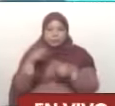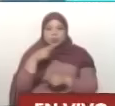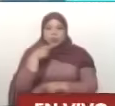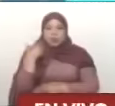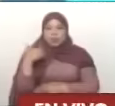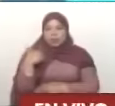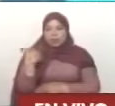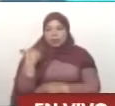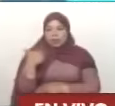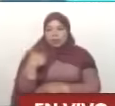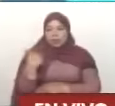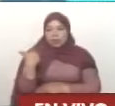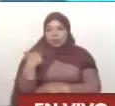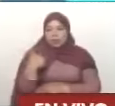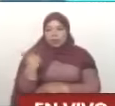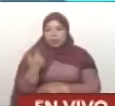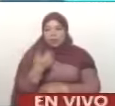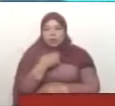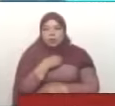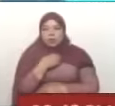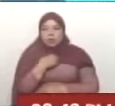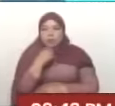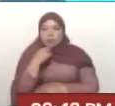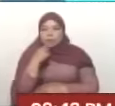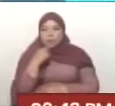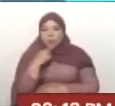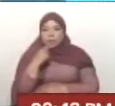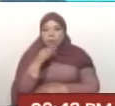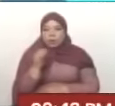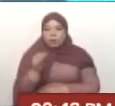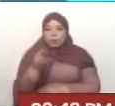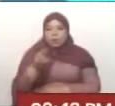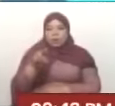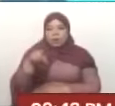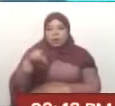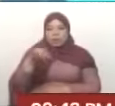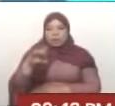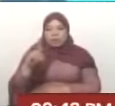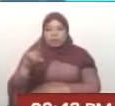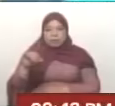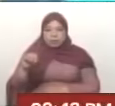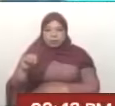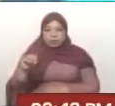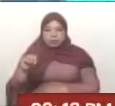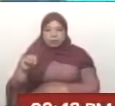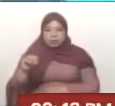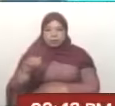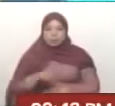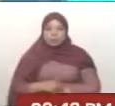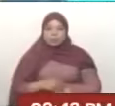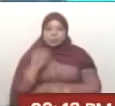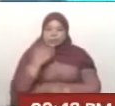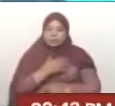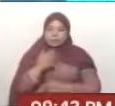vale, su bata, su corbata roja. Arfilio Jiménez, el doctor Arfilio Jiménez.